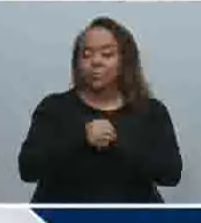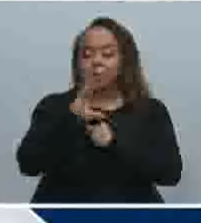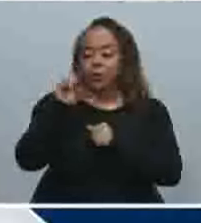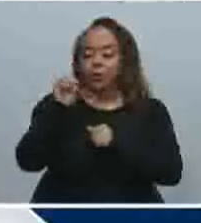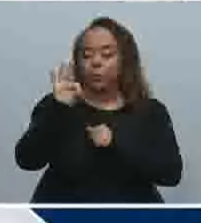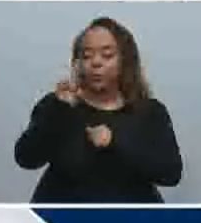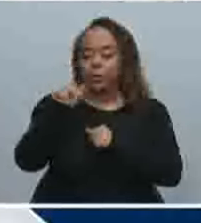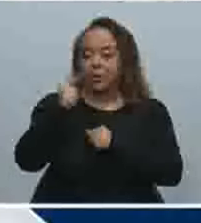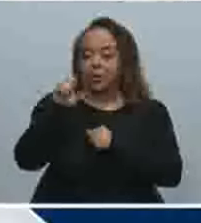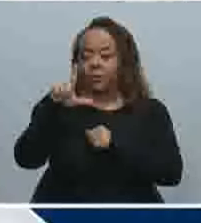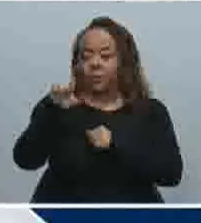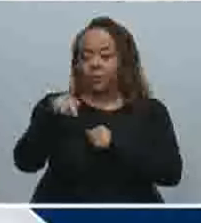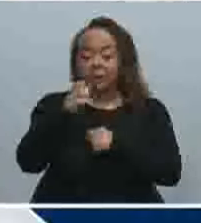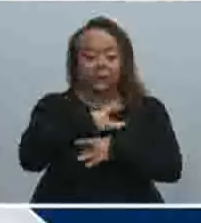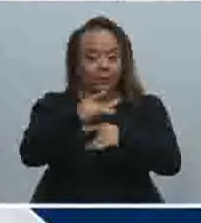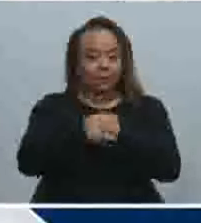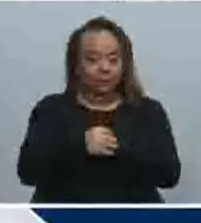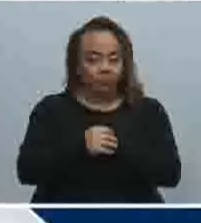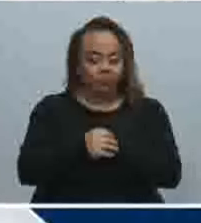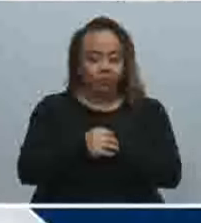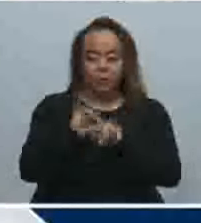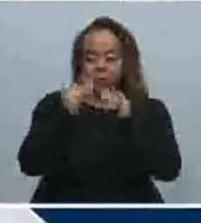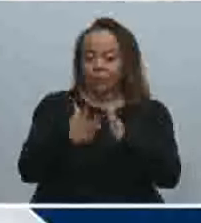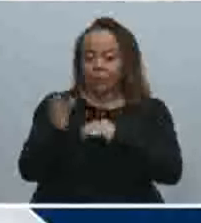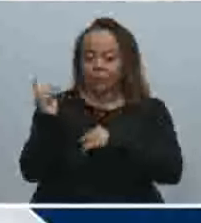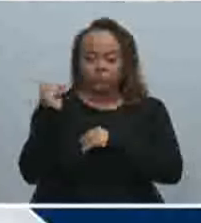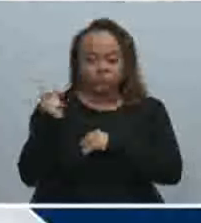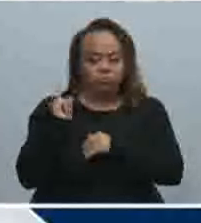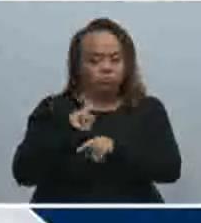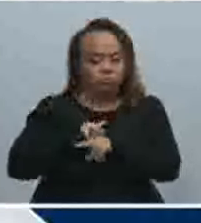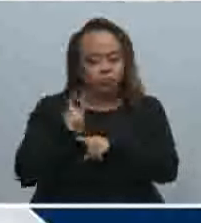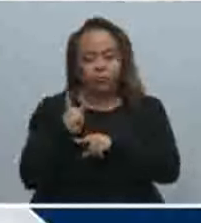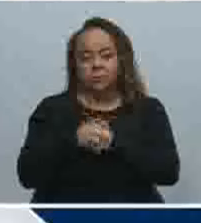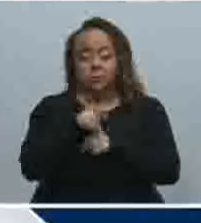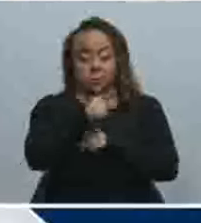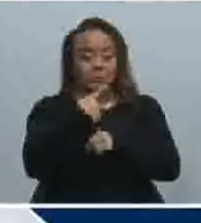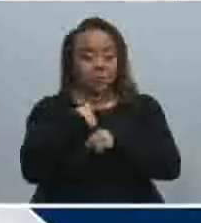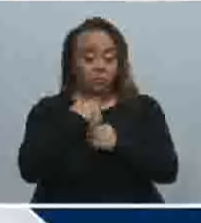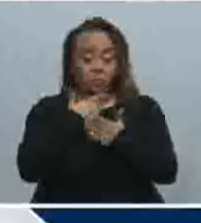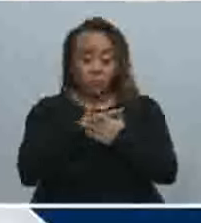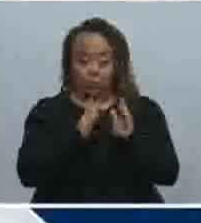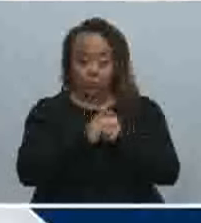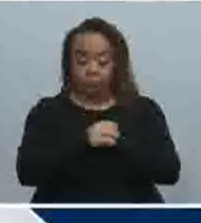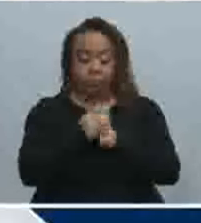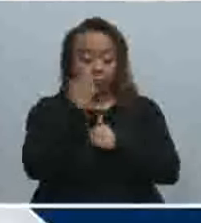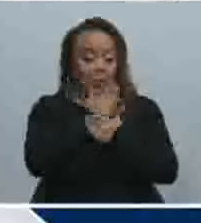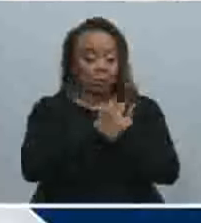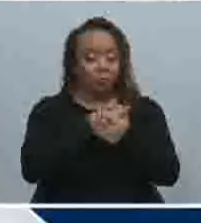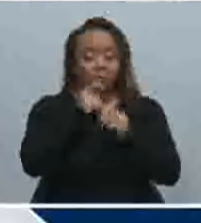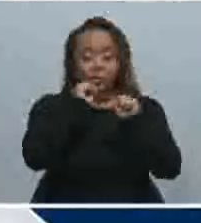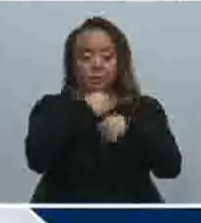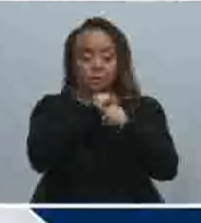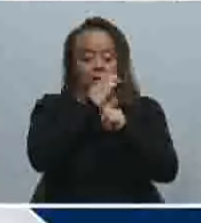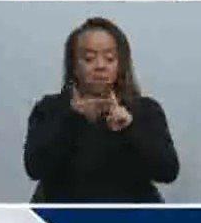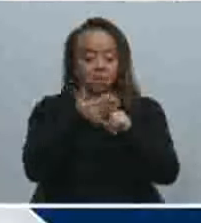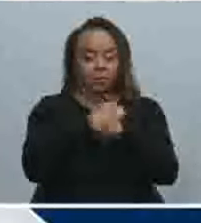Interesante pero es que tengo jugad un jugador de velocidad eh usted puede decir Bueno hay algo con el que conal que puedes hacer